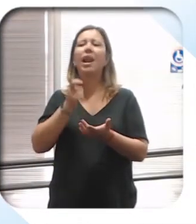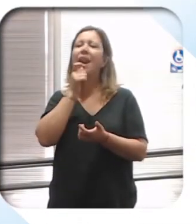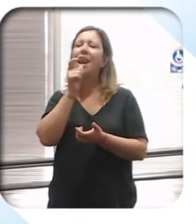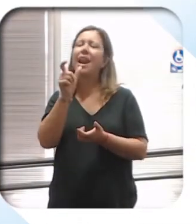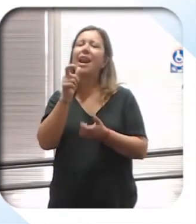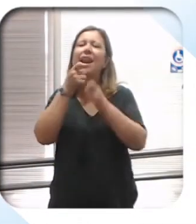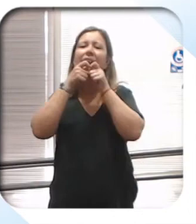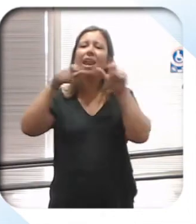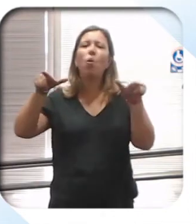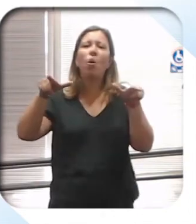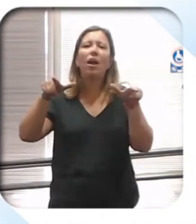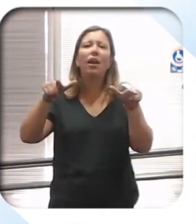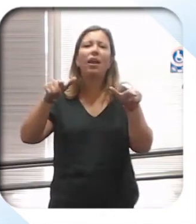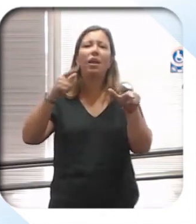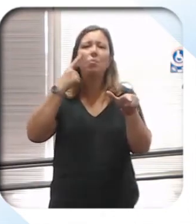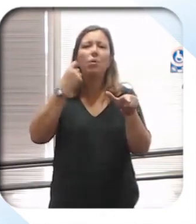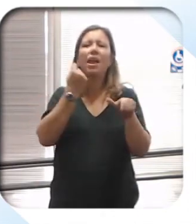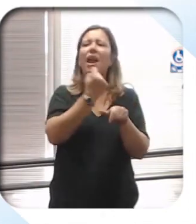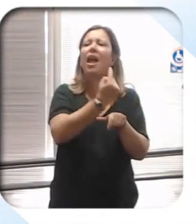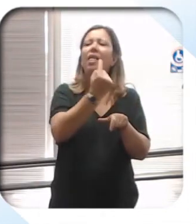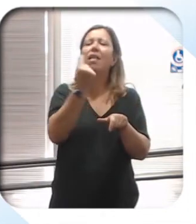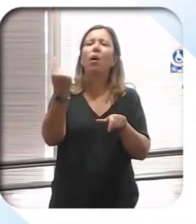lenguaje.